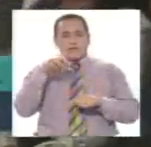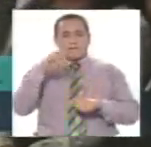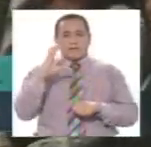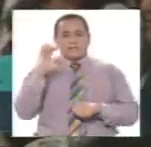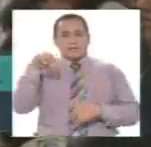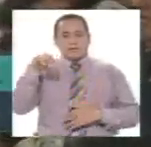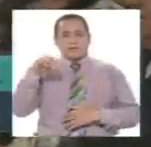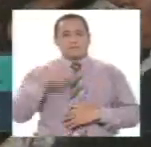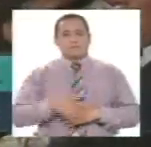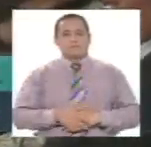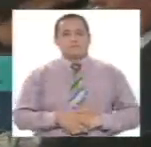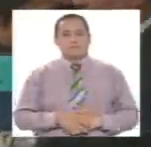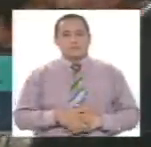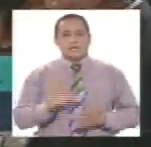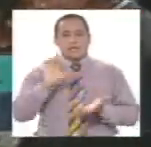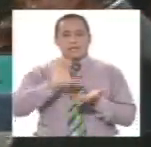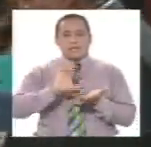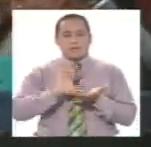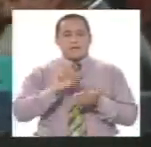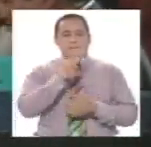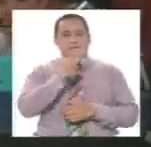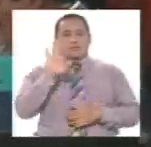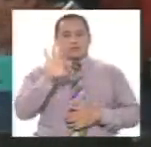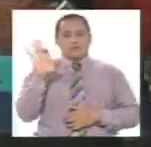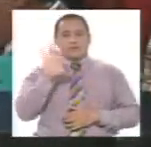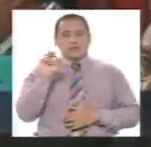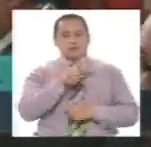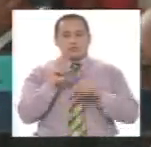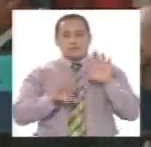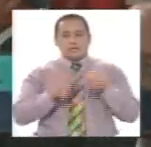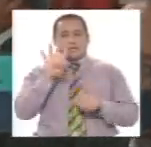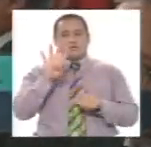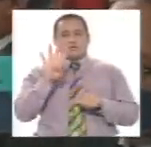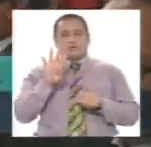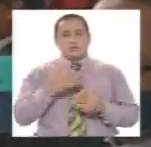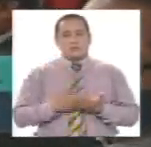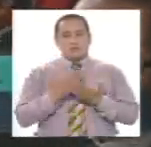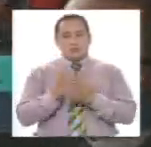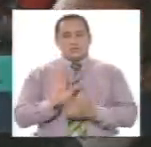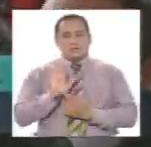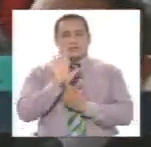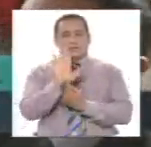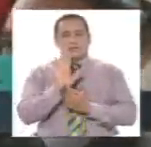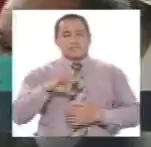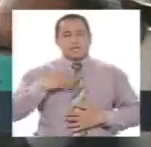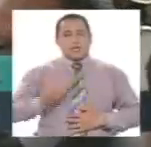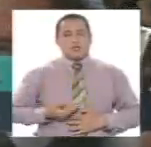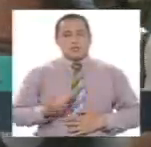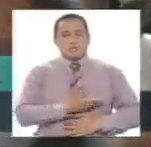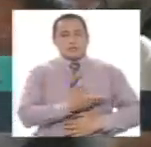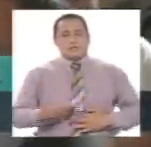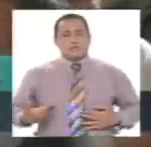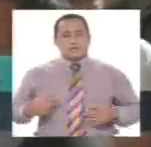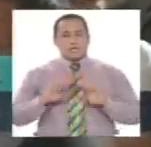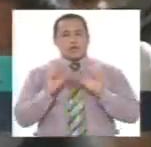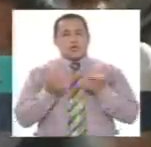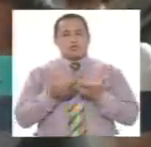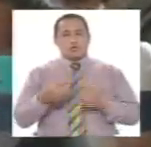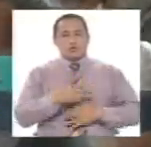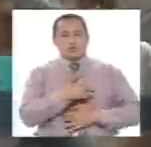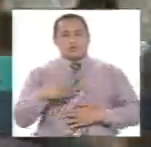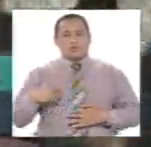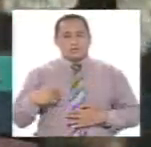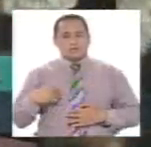078-2014-PCM, Lima, 24 de febrero de 2014. Vista la propuesta del señor Presidente del Consejo de